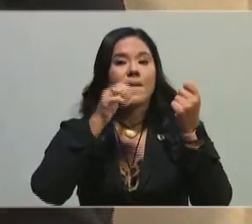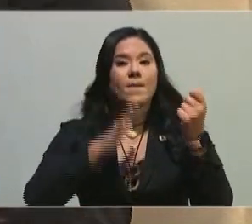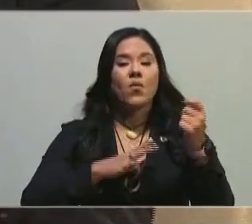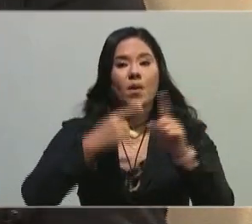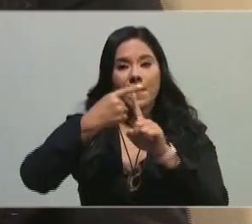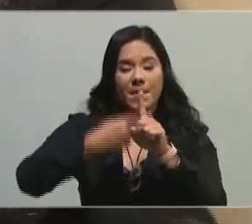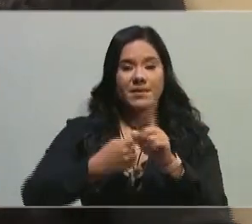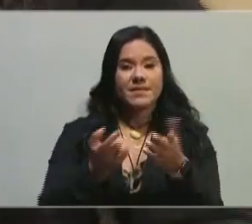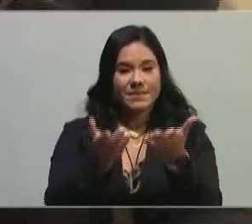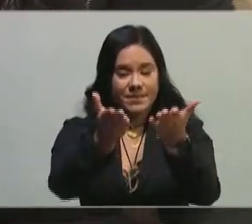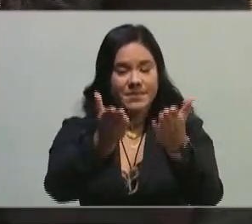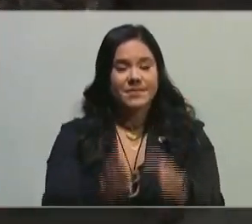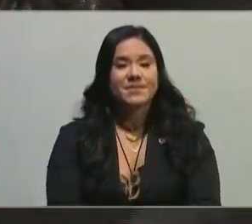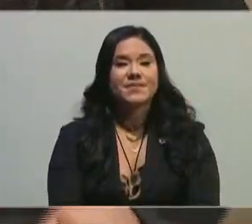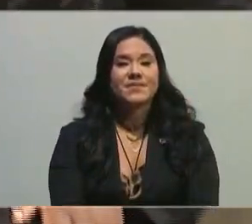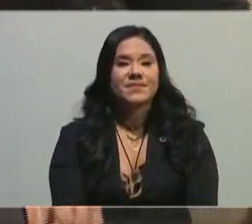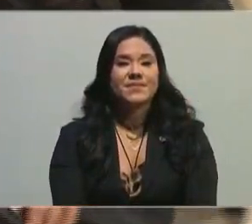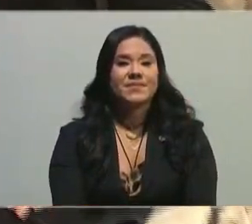mujer